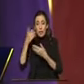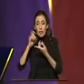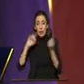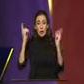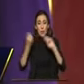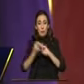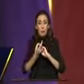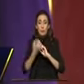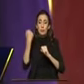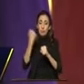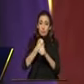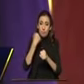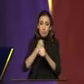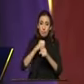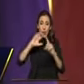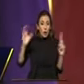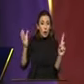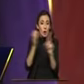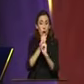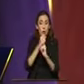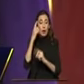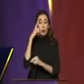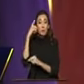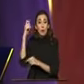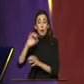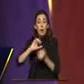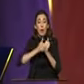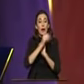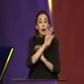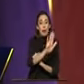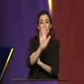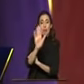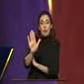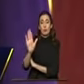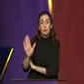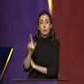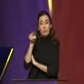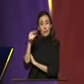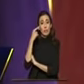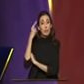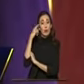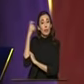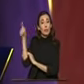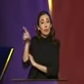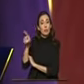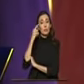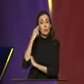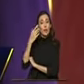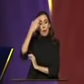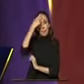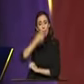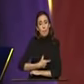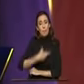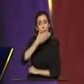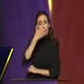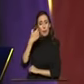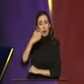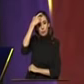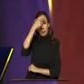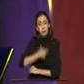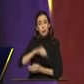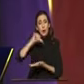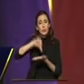el constante desafío de ser cada uno. Ahí está el milagro. Un mejor ser humano, un mejor